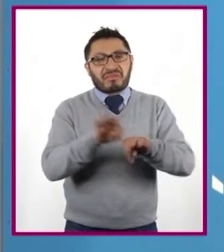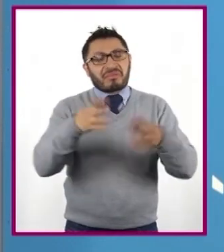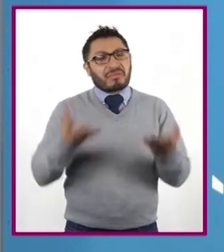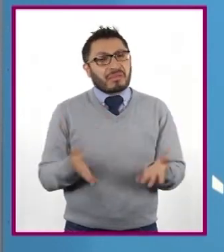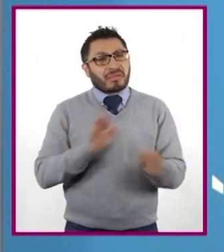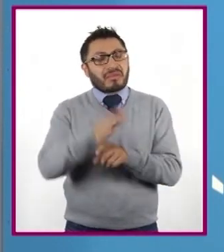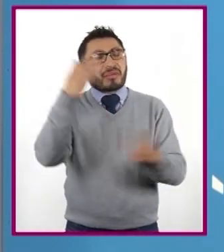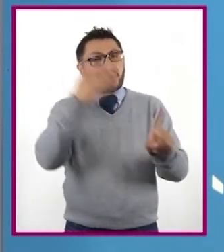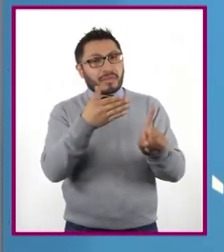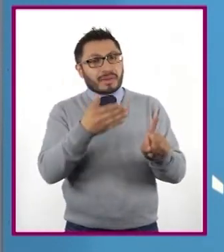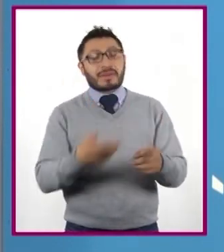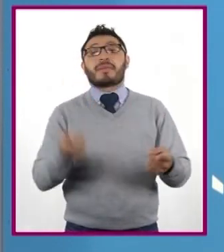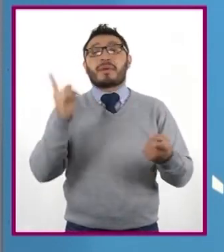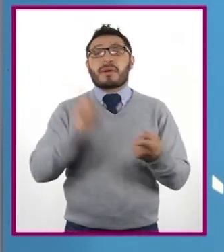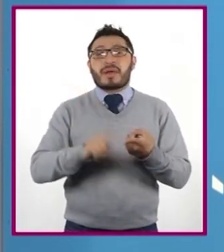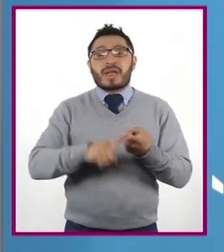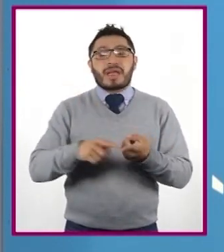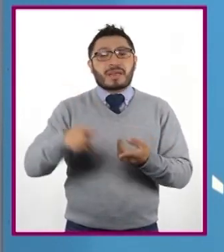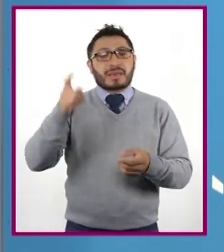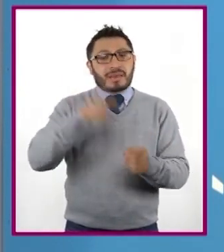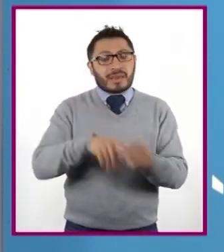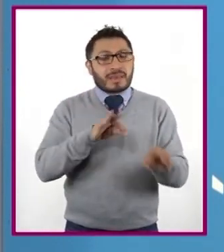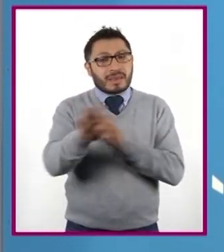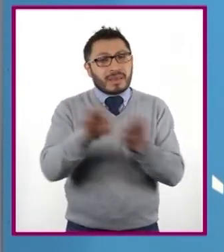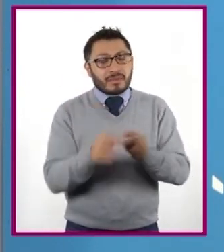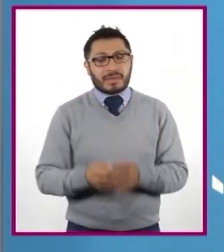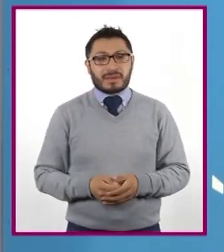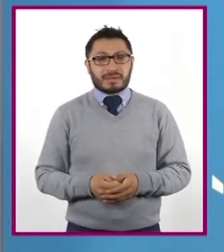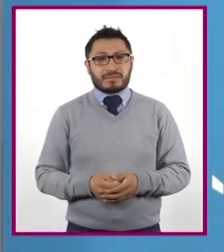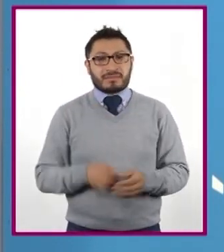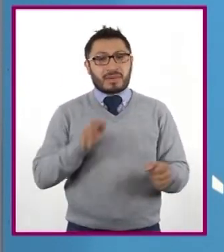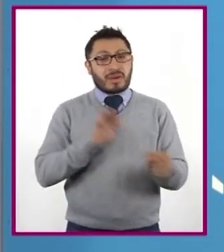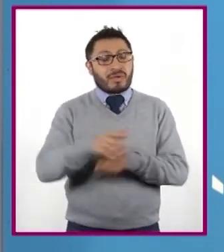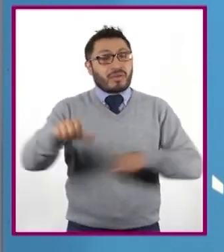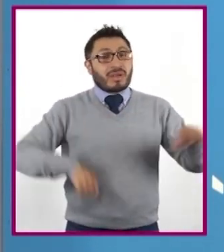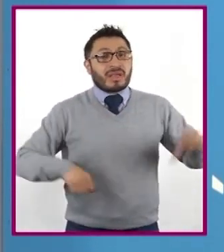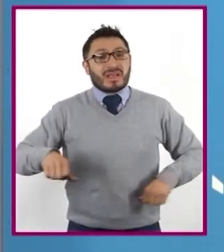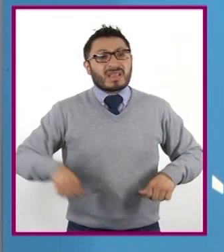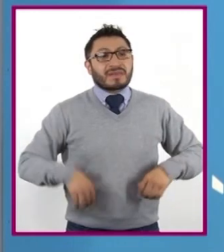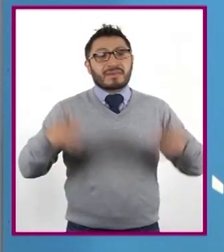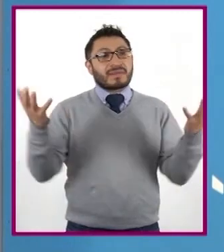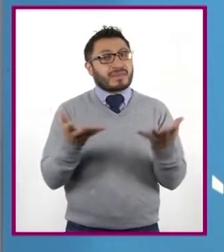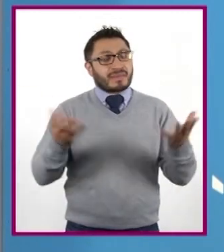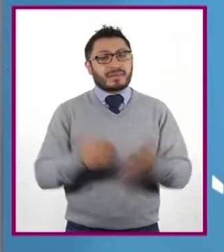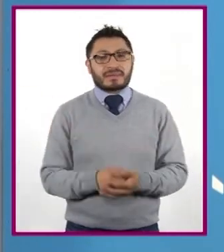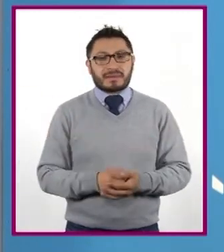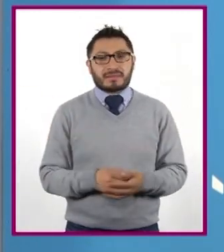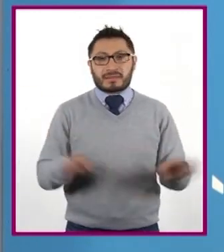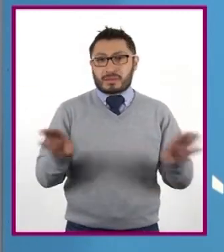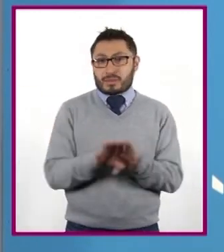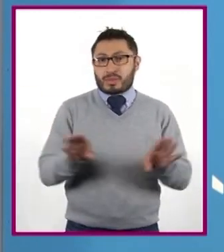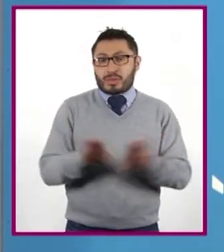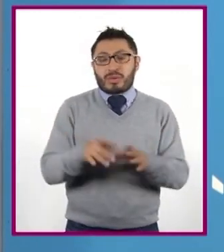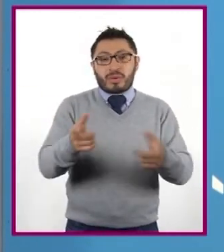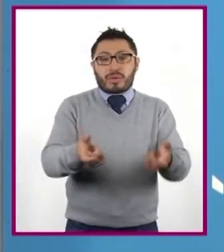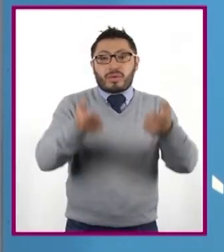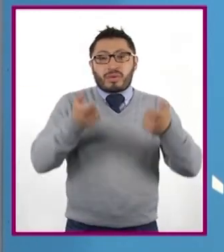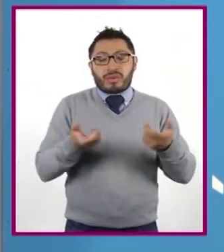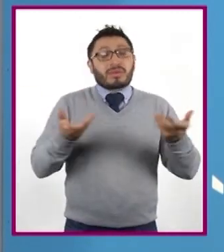quiénes colaboran en ellas, qué trabajos o actividades realizan, cómo obtienen